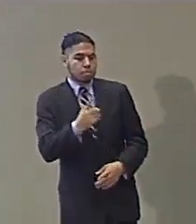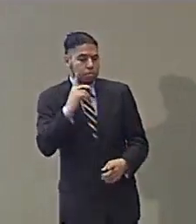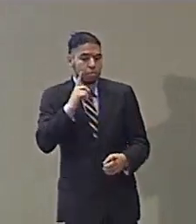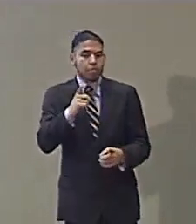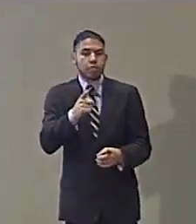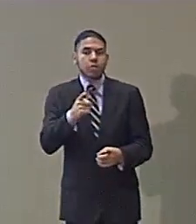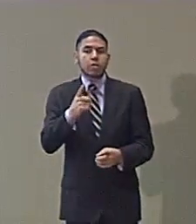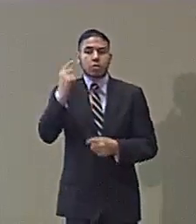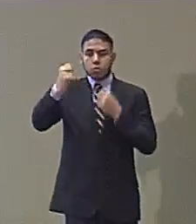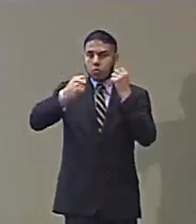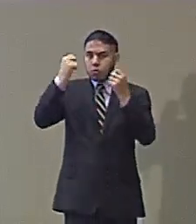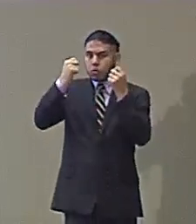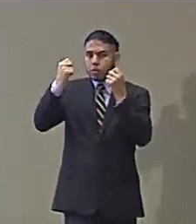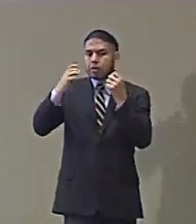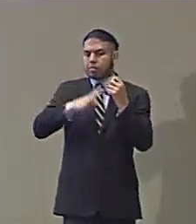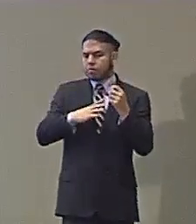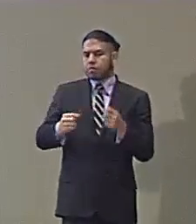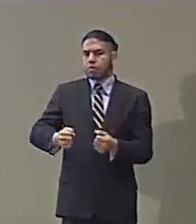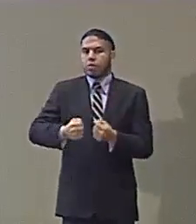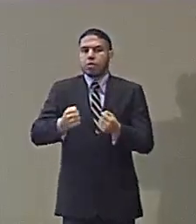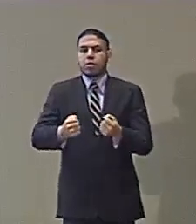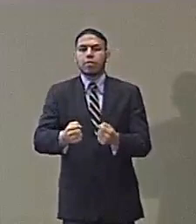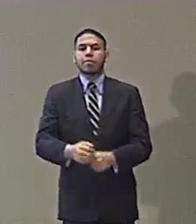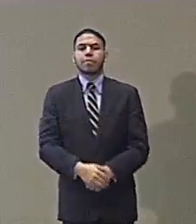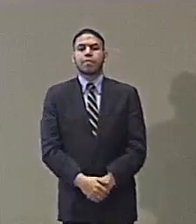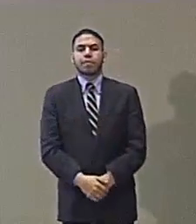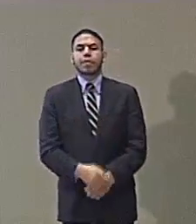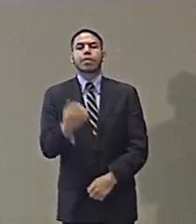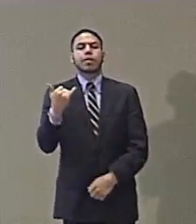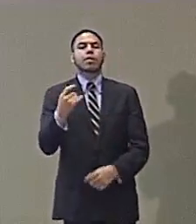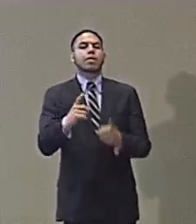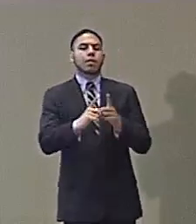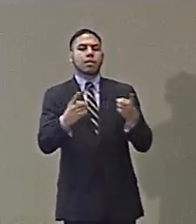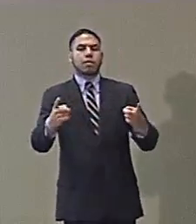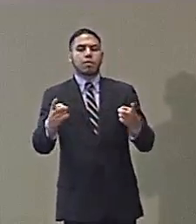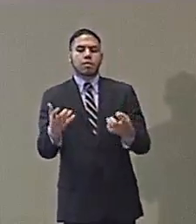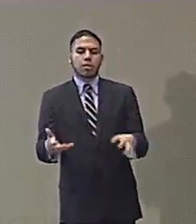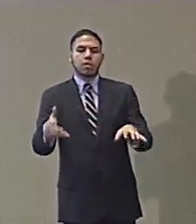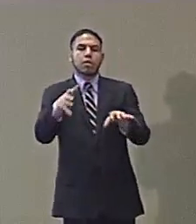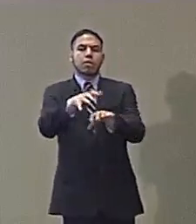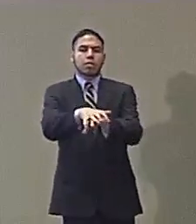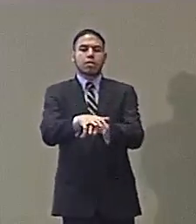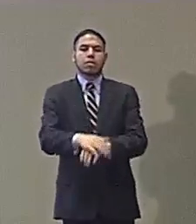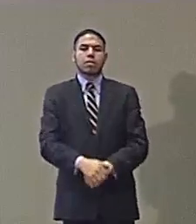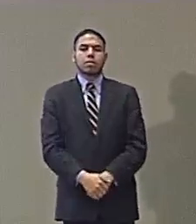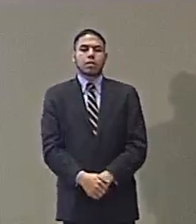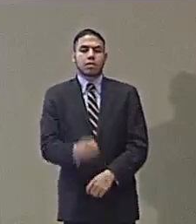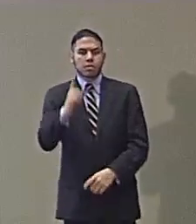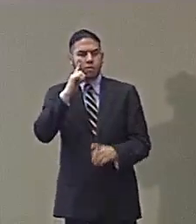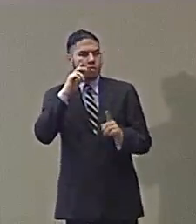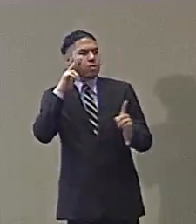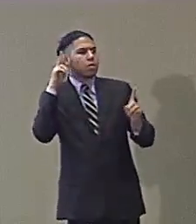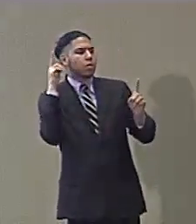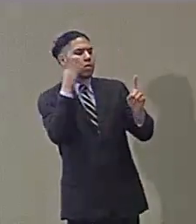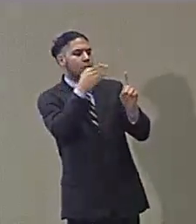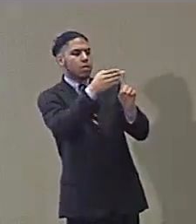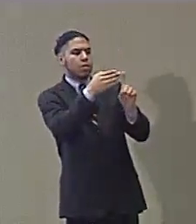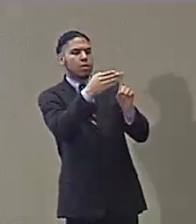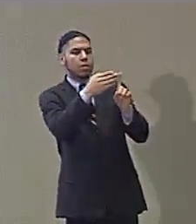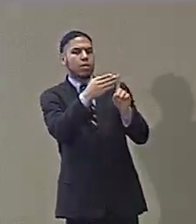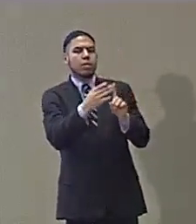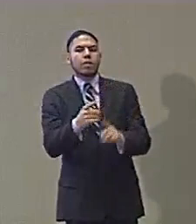sea una plataforma firme de prosperidad y de desarrollo incluyente con una visión de futuro en términos llanos